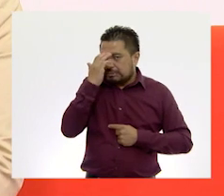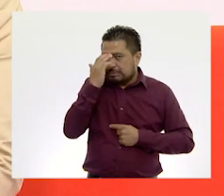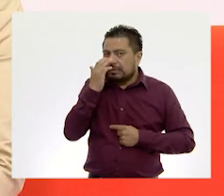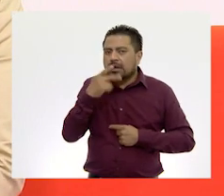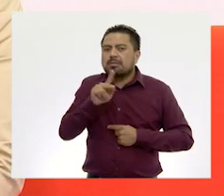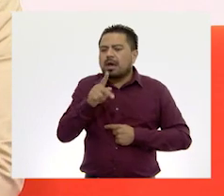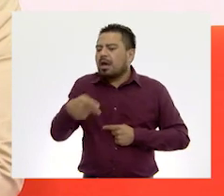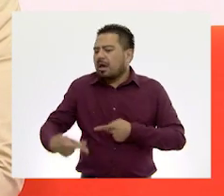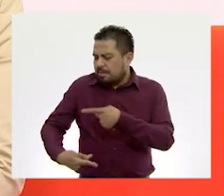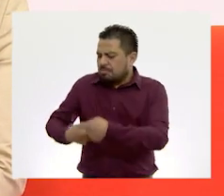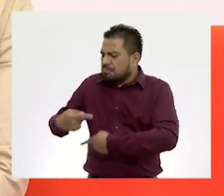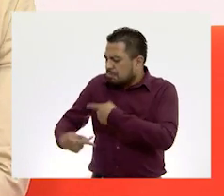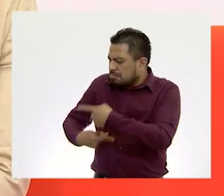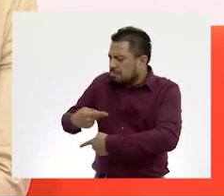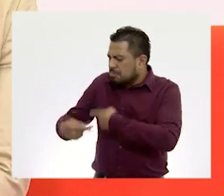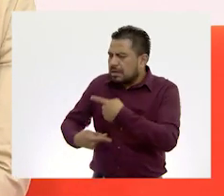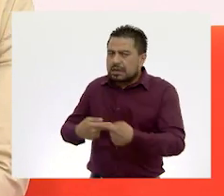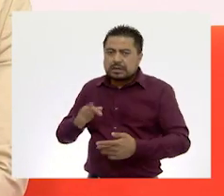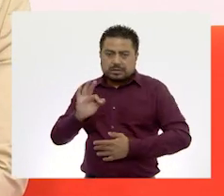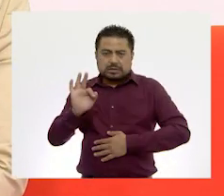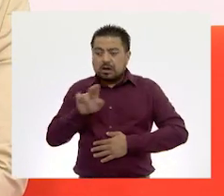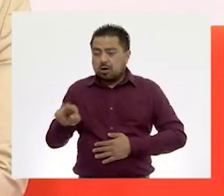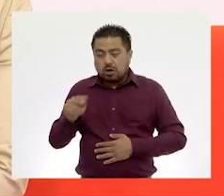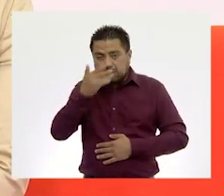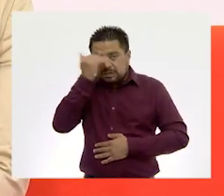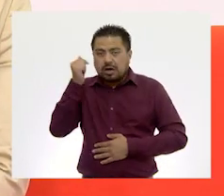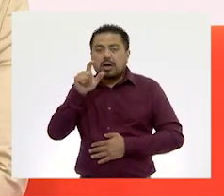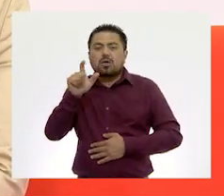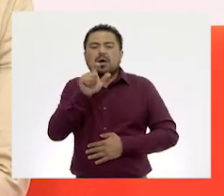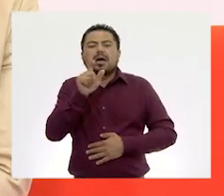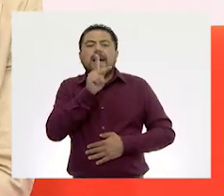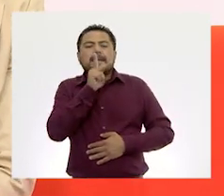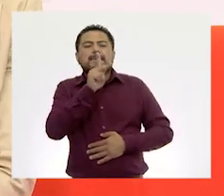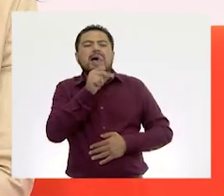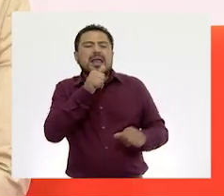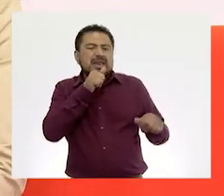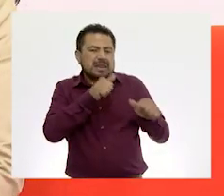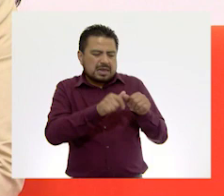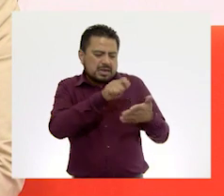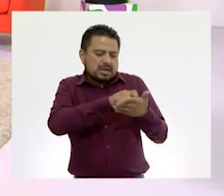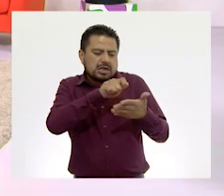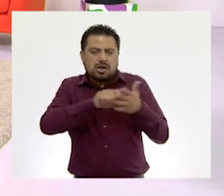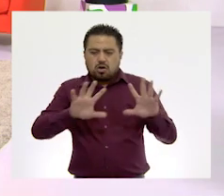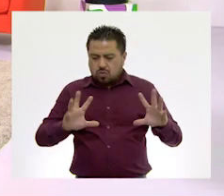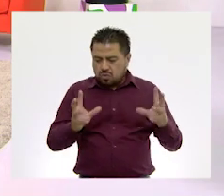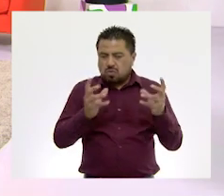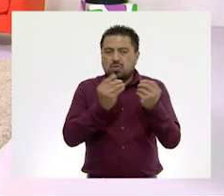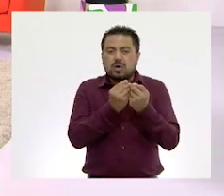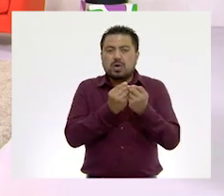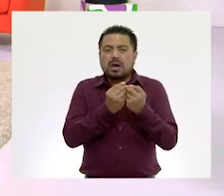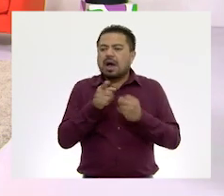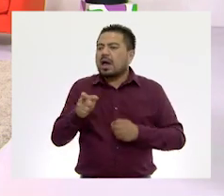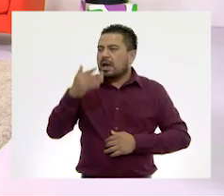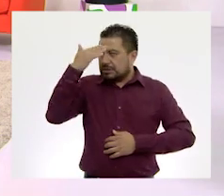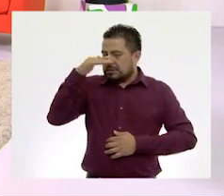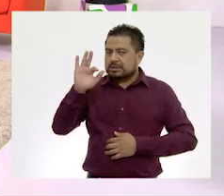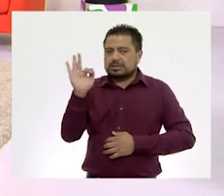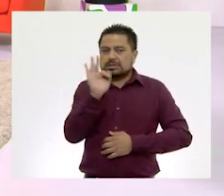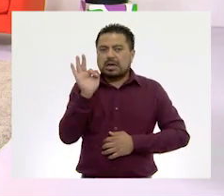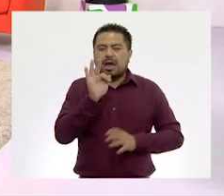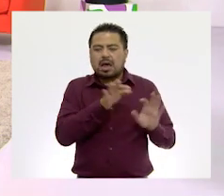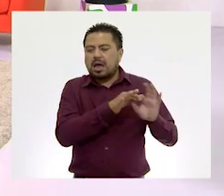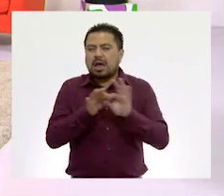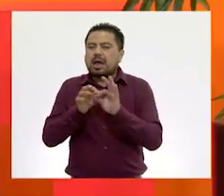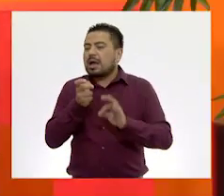me va preguntando, a lo mejor no sabe, pero ya la simple palabra, las letras escritas en un conjunto, sabe que a lo mejor significa